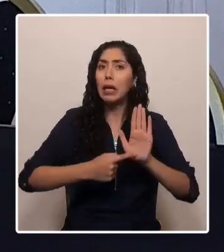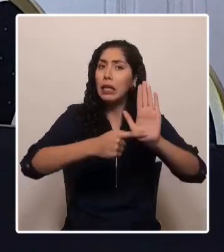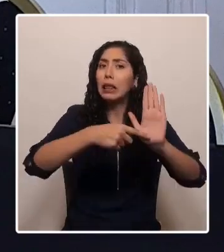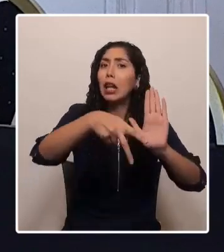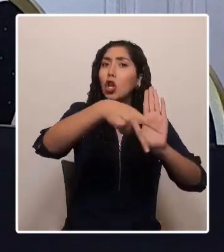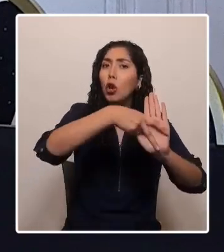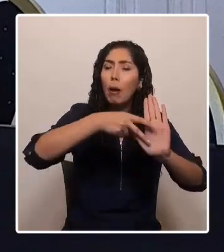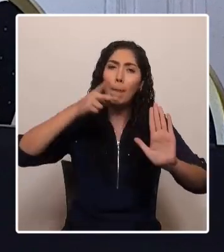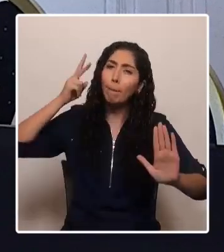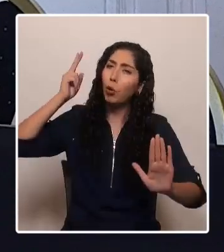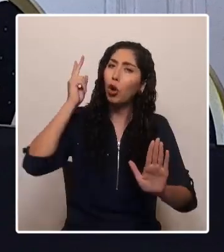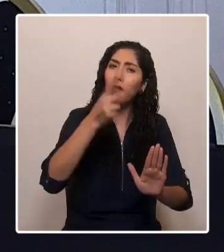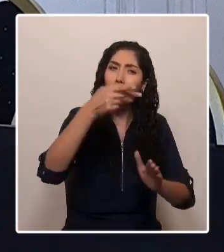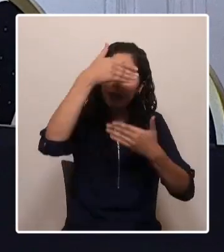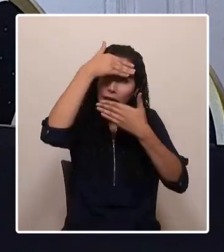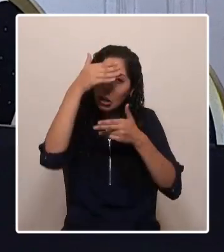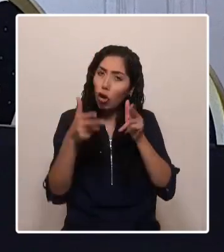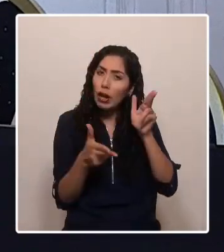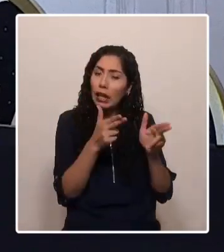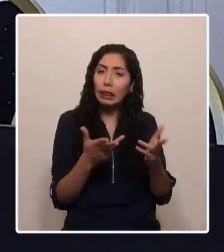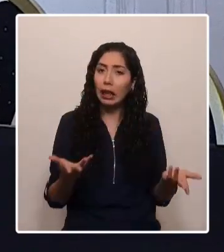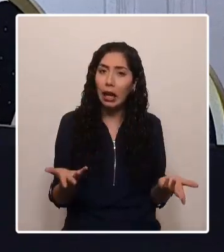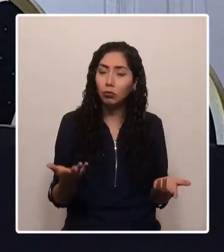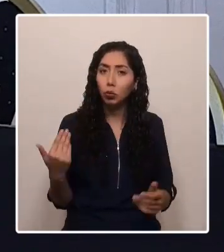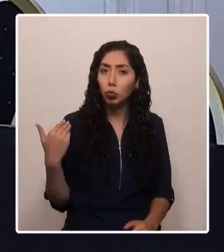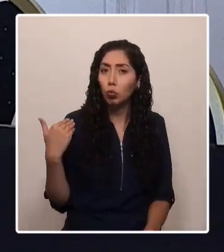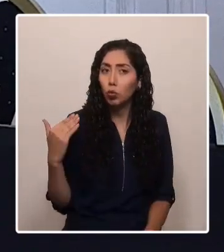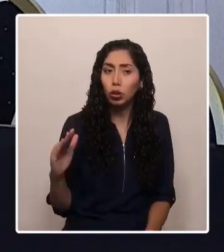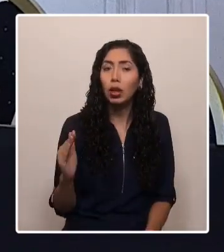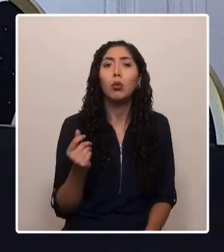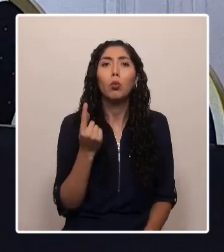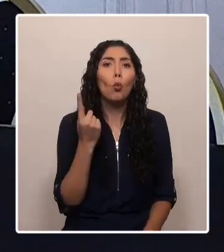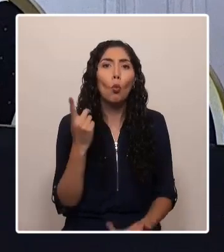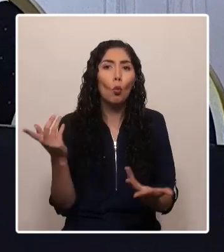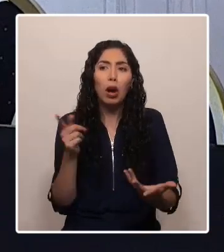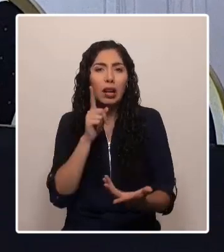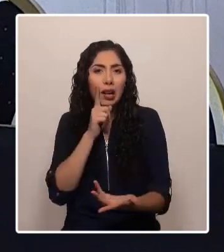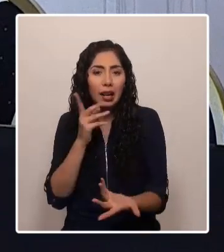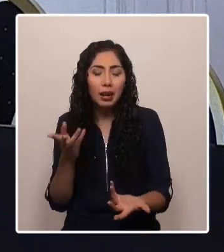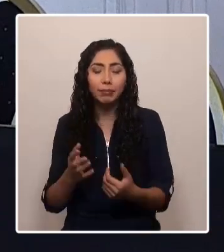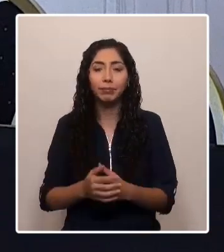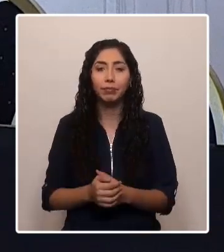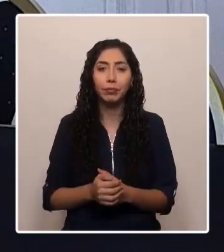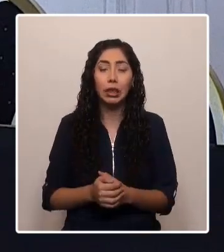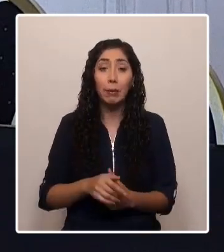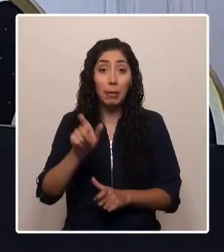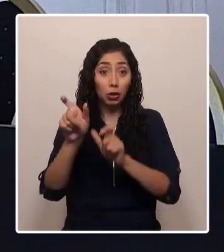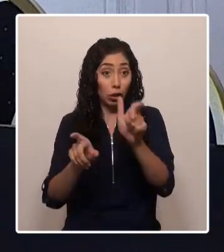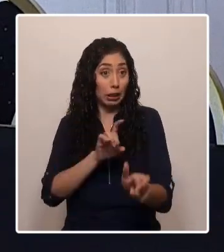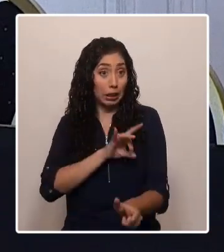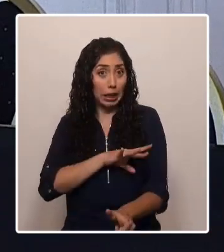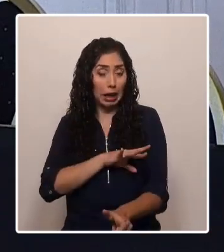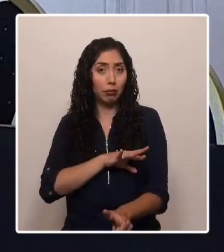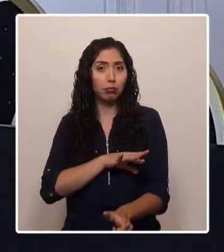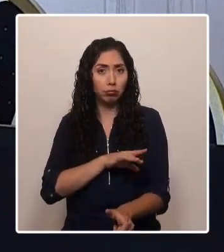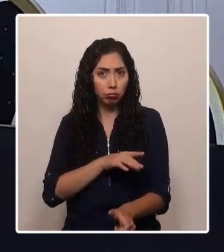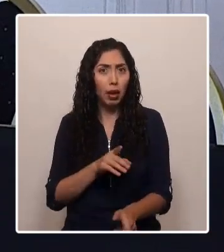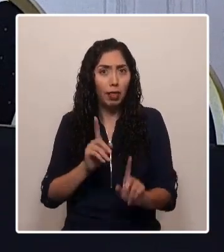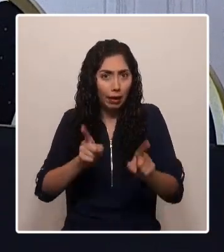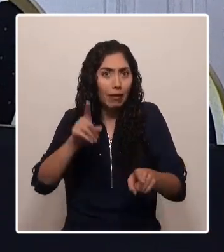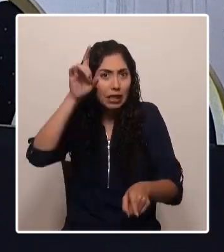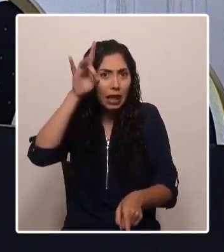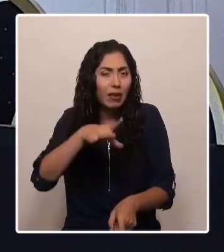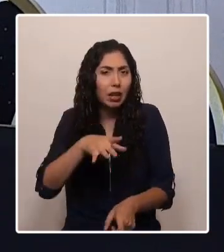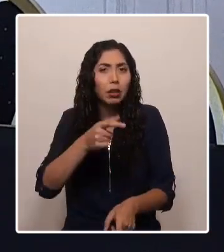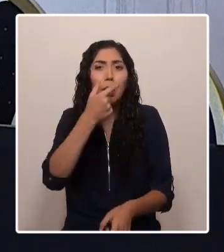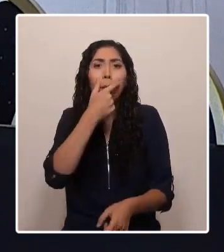llamar terroristas a grupos como este, independiente de lo que hicieran. Los chilenos tienen derecho a saber qué piensa el presidente y quiénes son